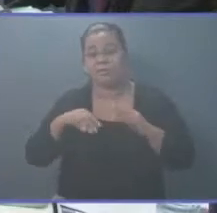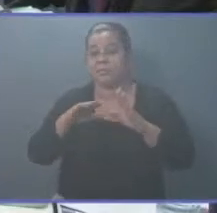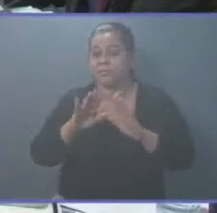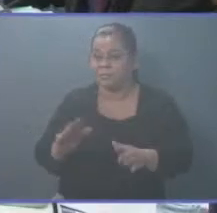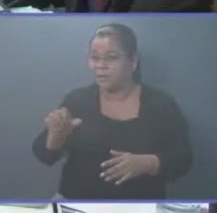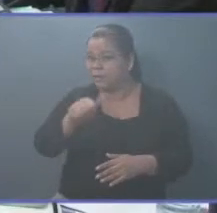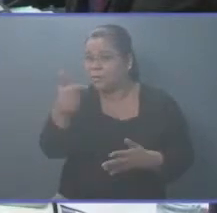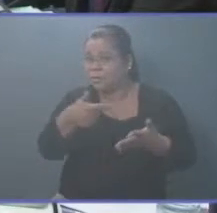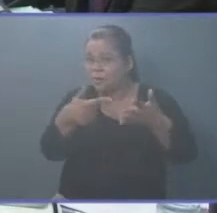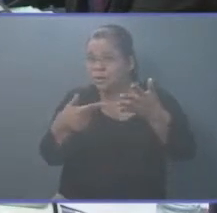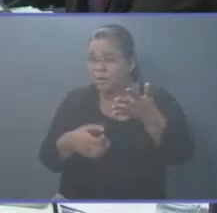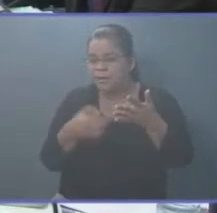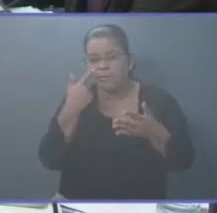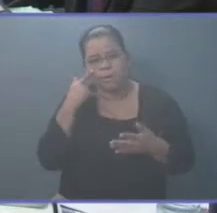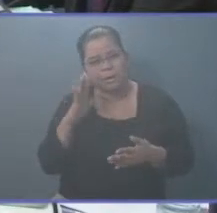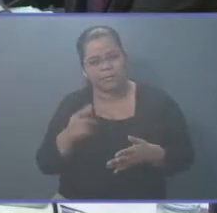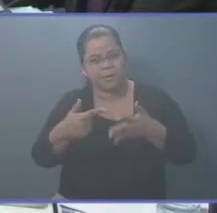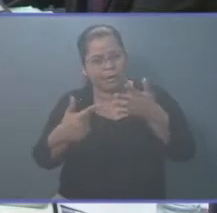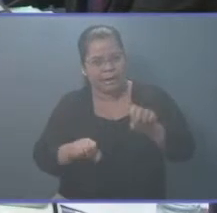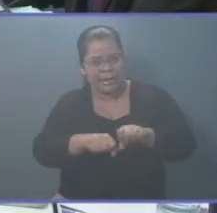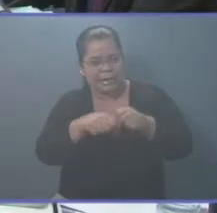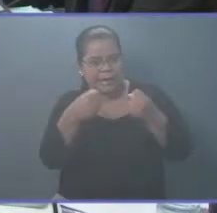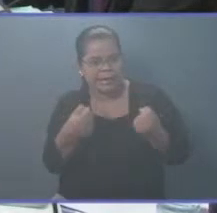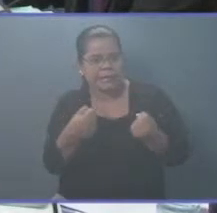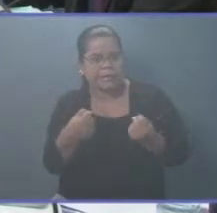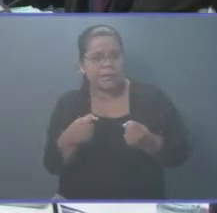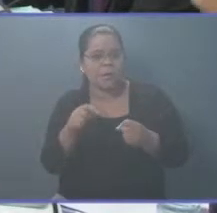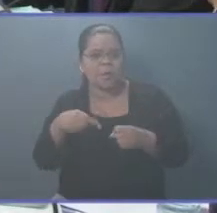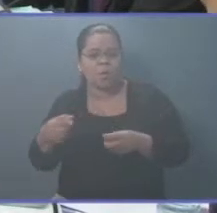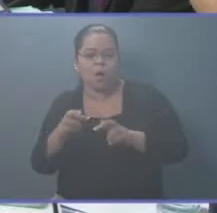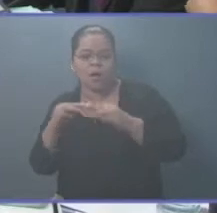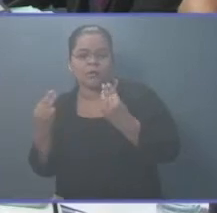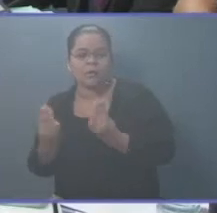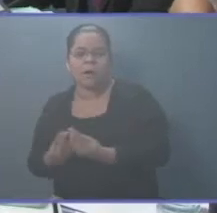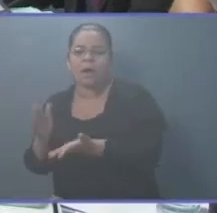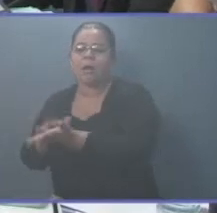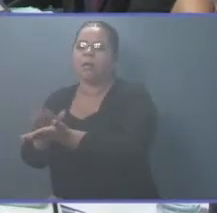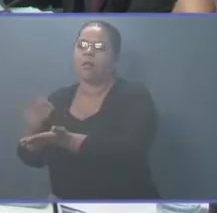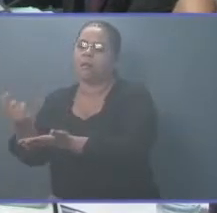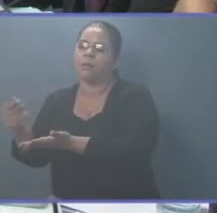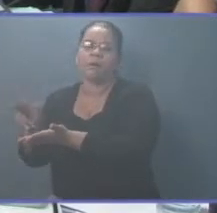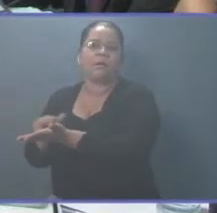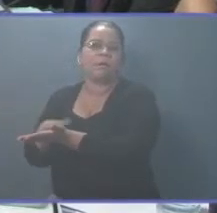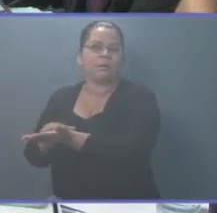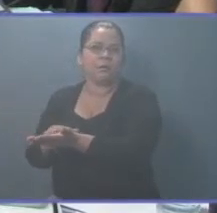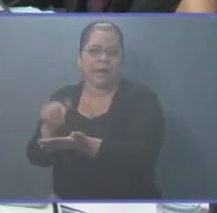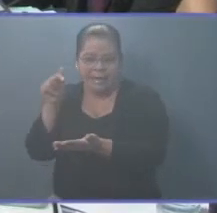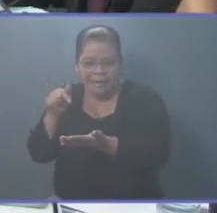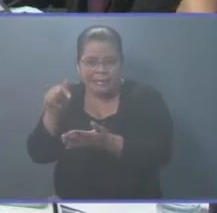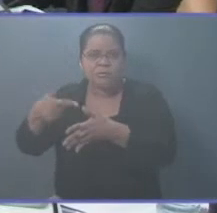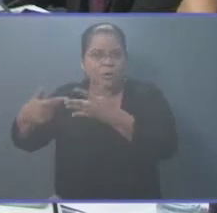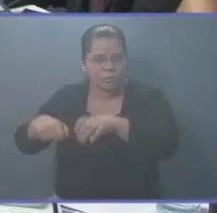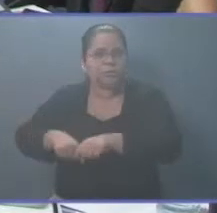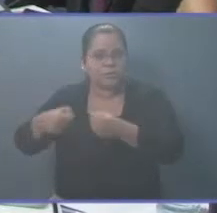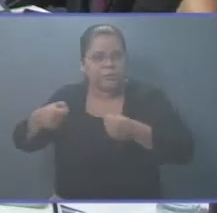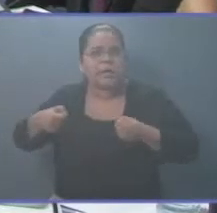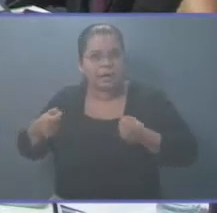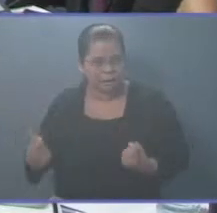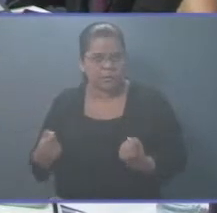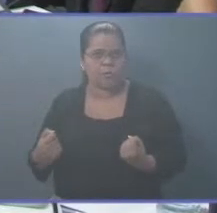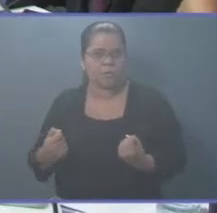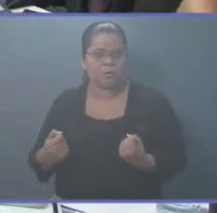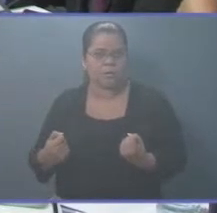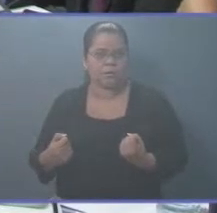leyes especiales, por ejemplo la de extorsión, que tiene un delito similar incluso a la admisión de la